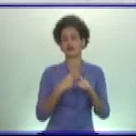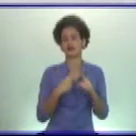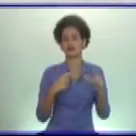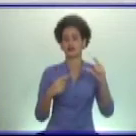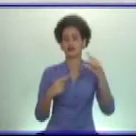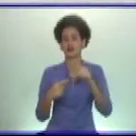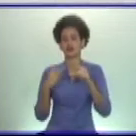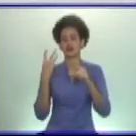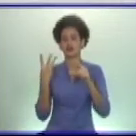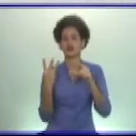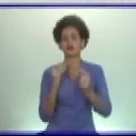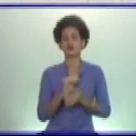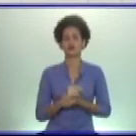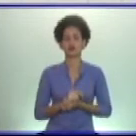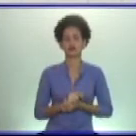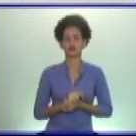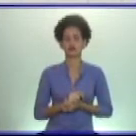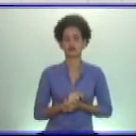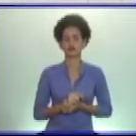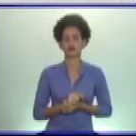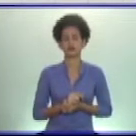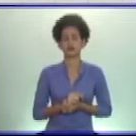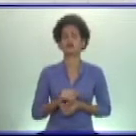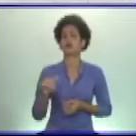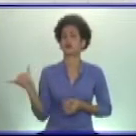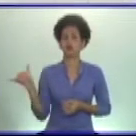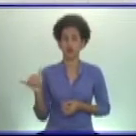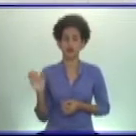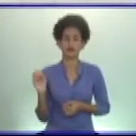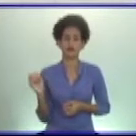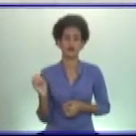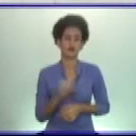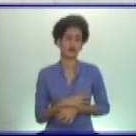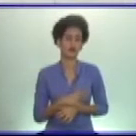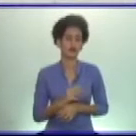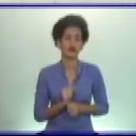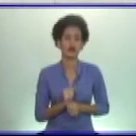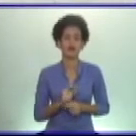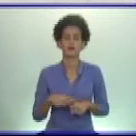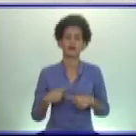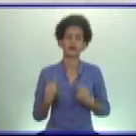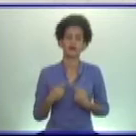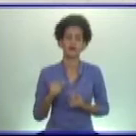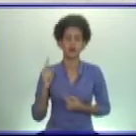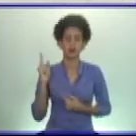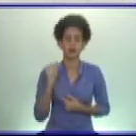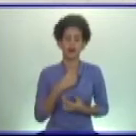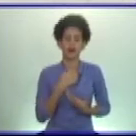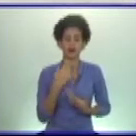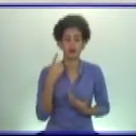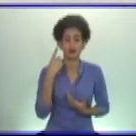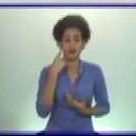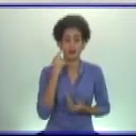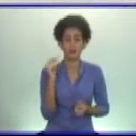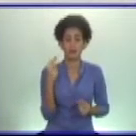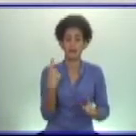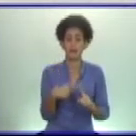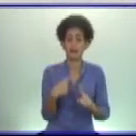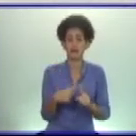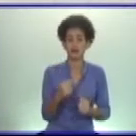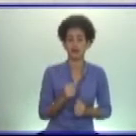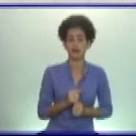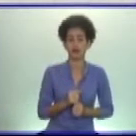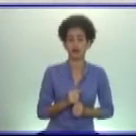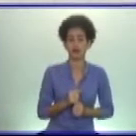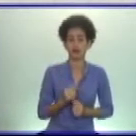x menores que 3. También es falsa, porque en ese intervalo hay imágenes positivas. Observen aquí, hay una